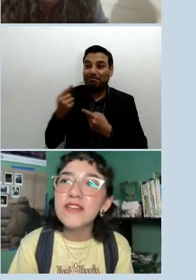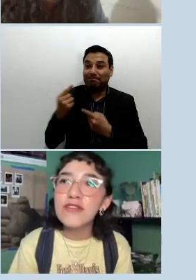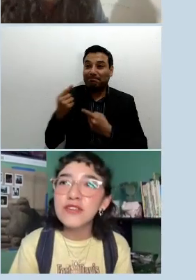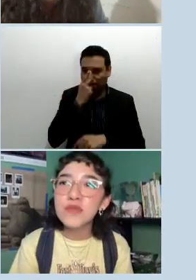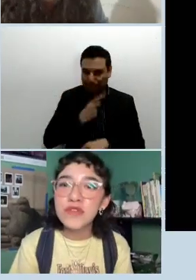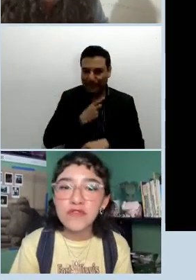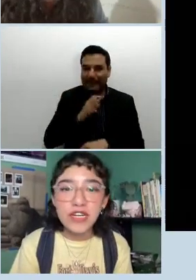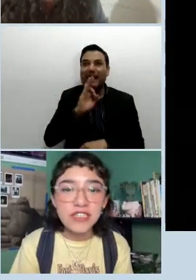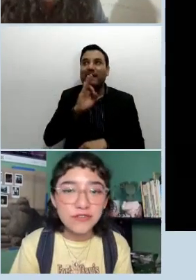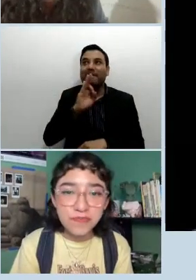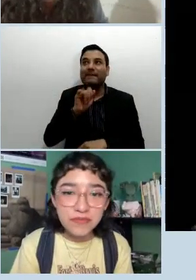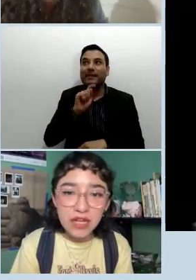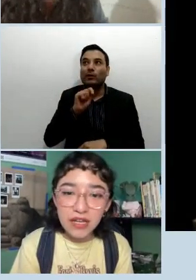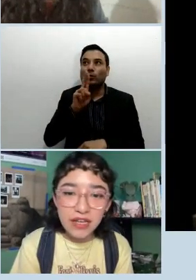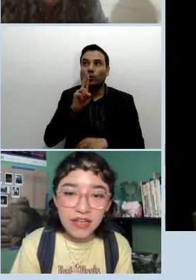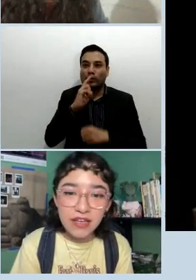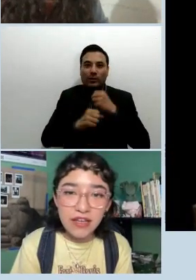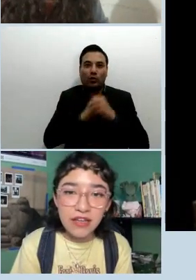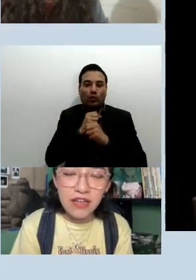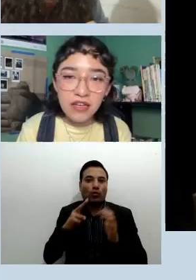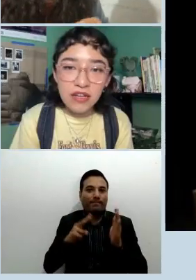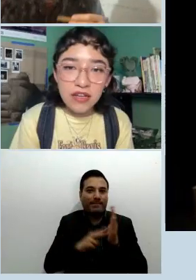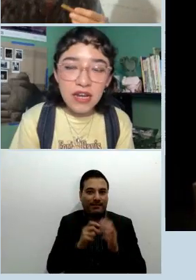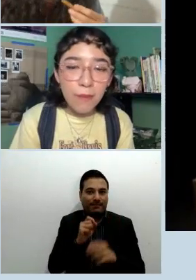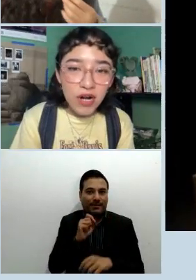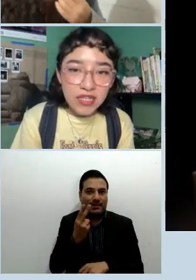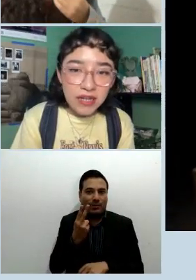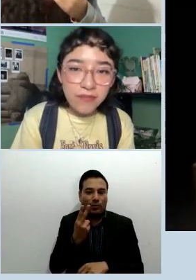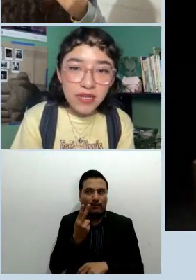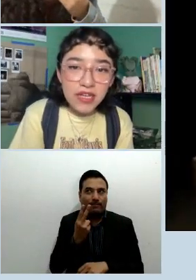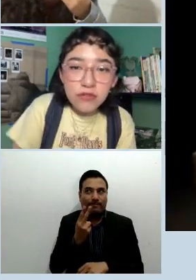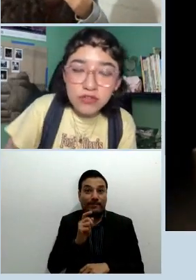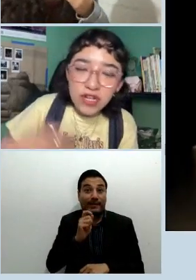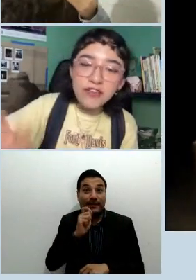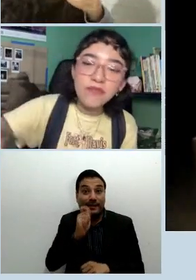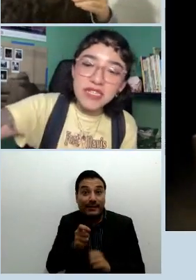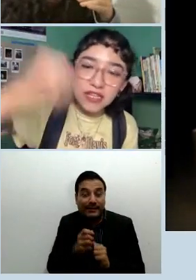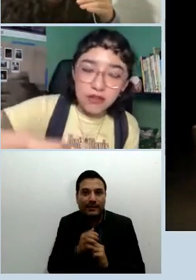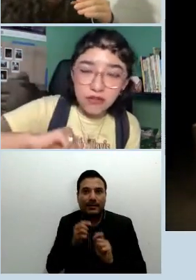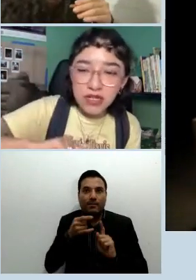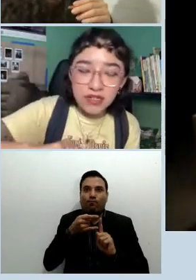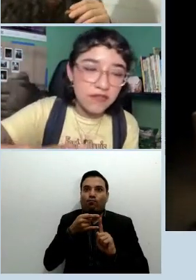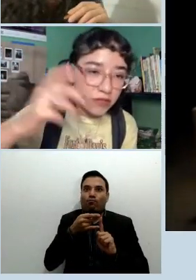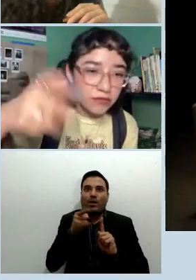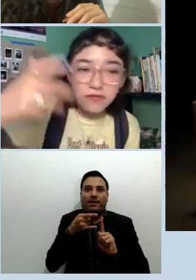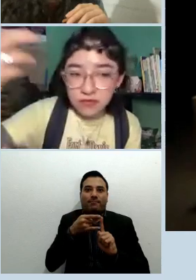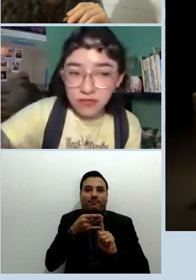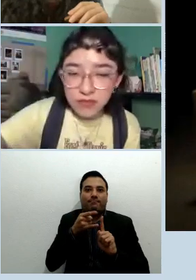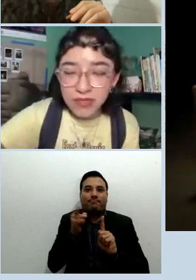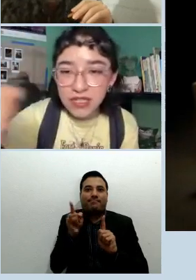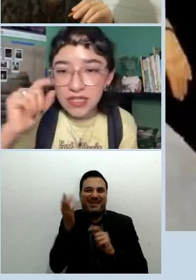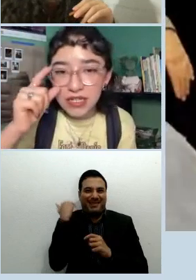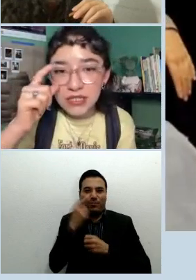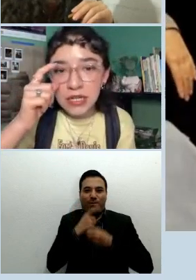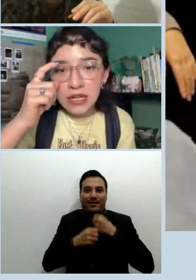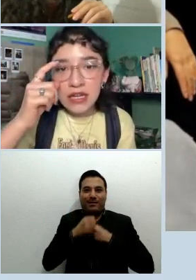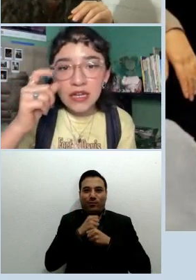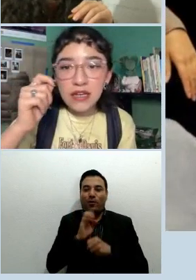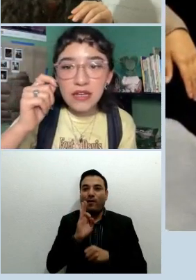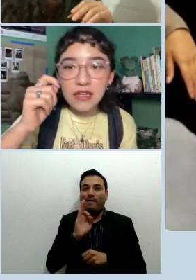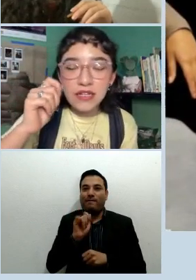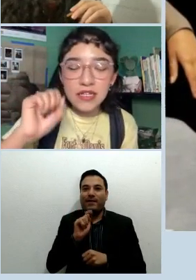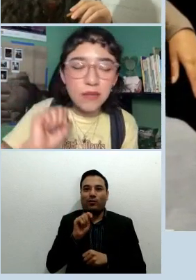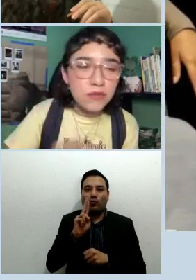2022 Pues fue eso eh la puerta y justo el año pasado en el fitu 2023